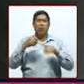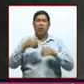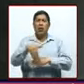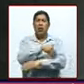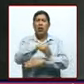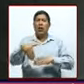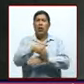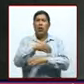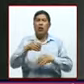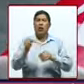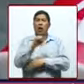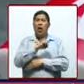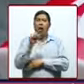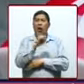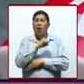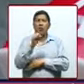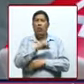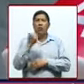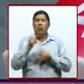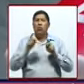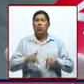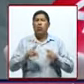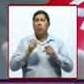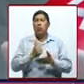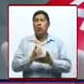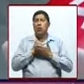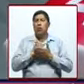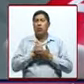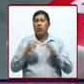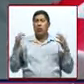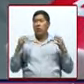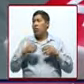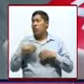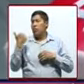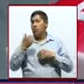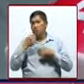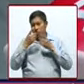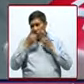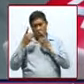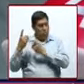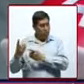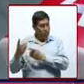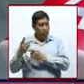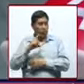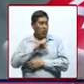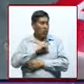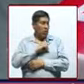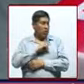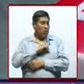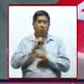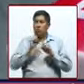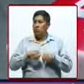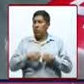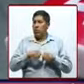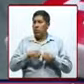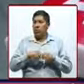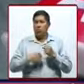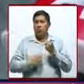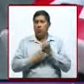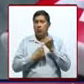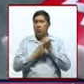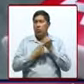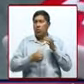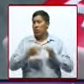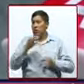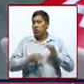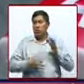el auto y otras personas también que me ayudaron fueron a DIPROVE para poder que le colaboren por